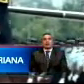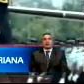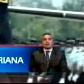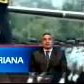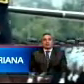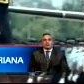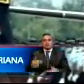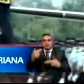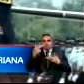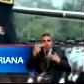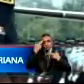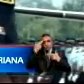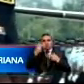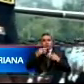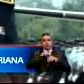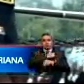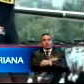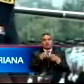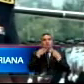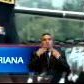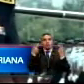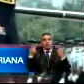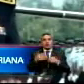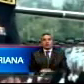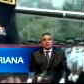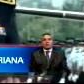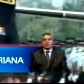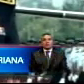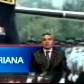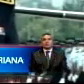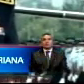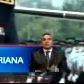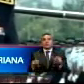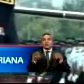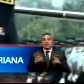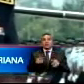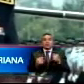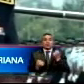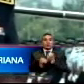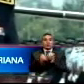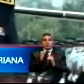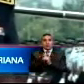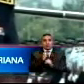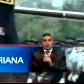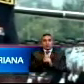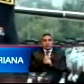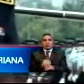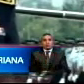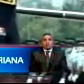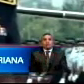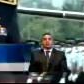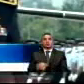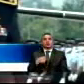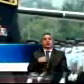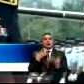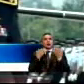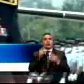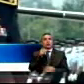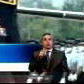la fuerza pública, y más allá del apoyo institucional, yo quiero que